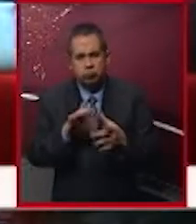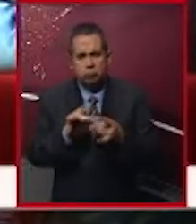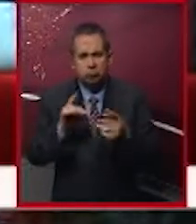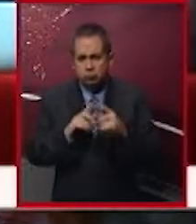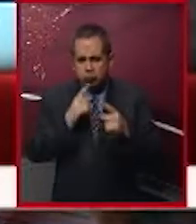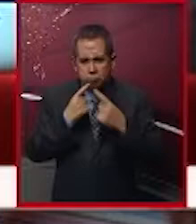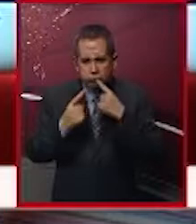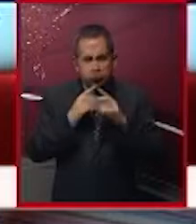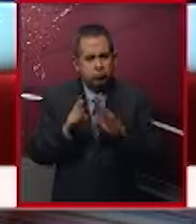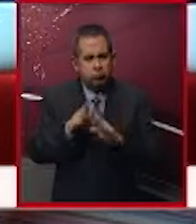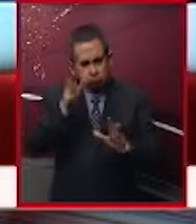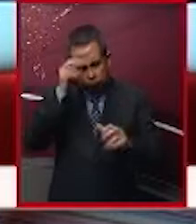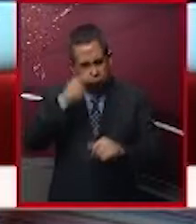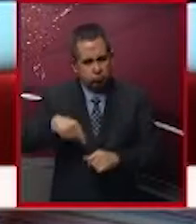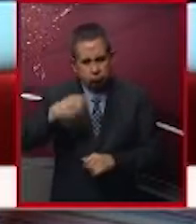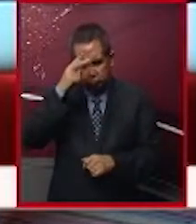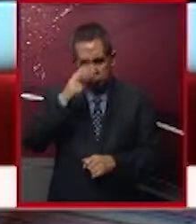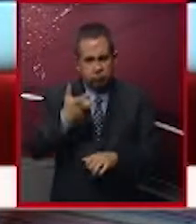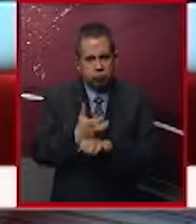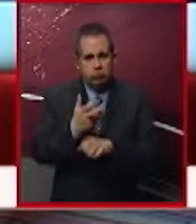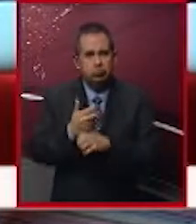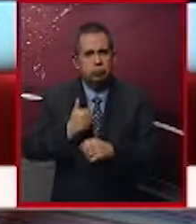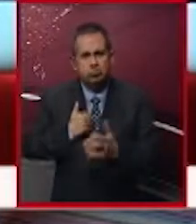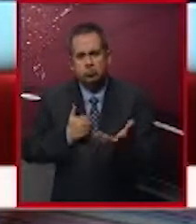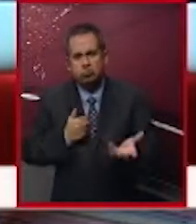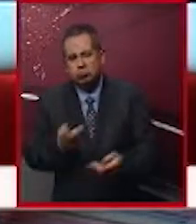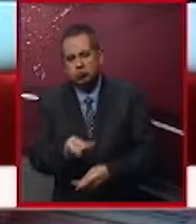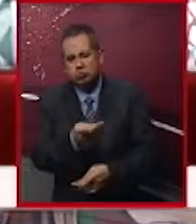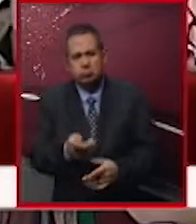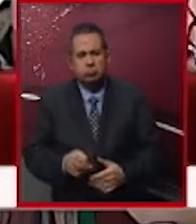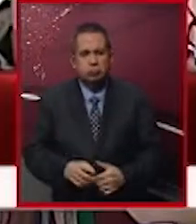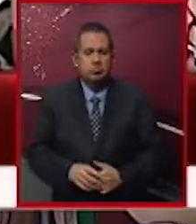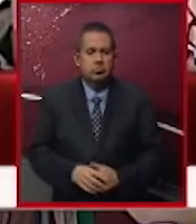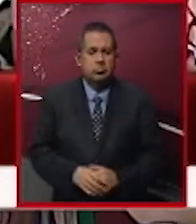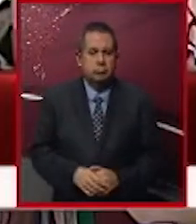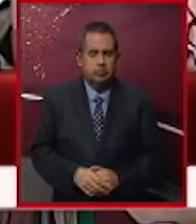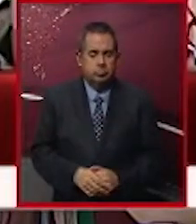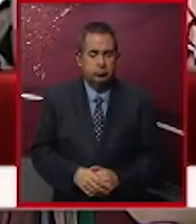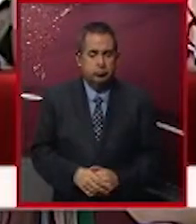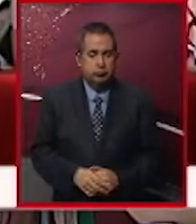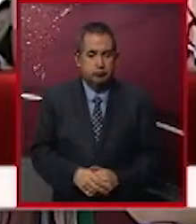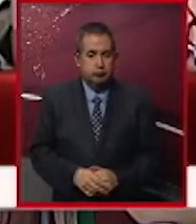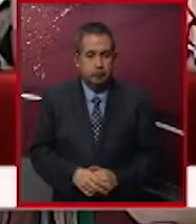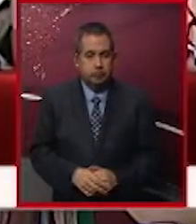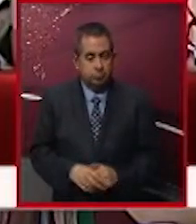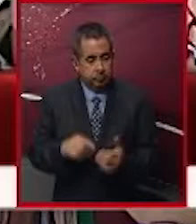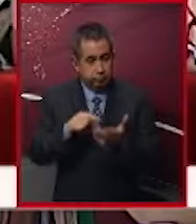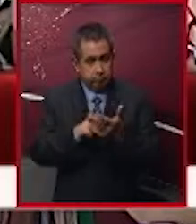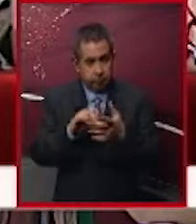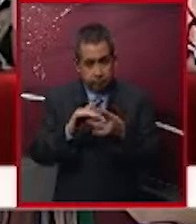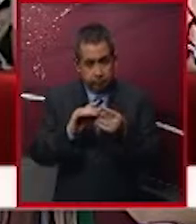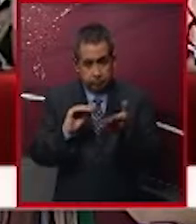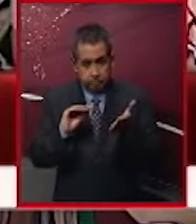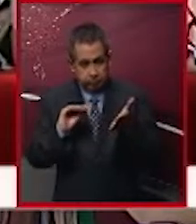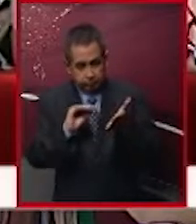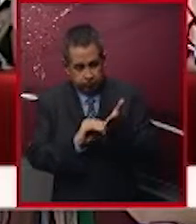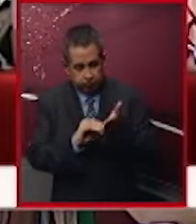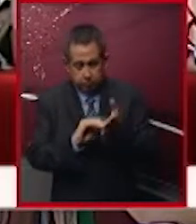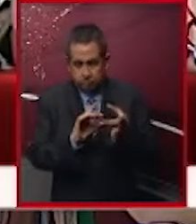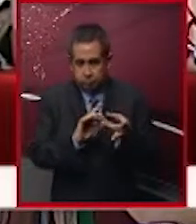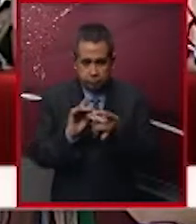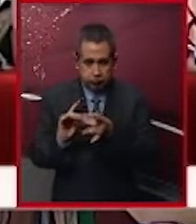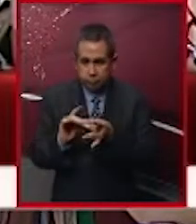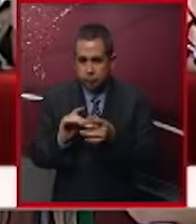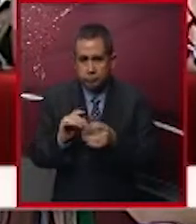revisión del acuerdo comercial entre México, Estados Unidos y Canadá. Si bien la cláusula de terminación automática